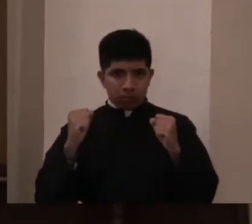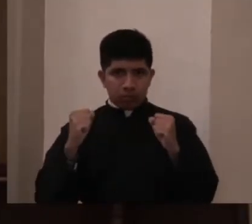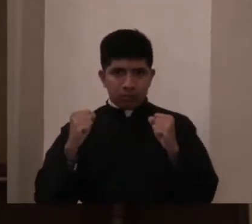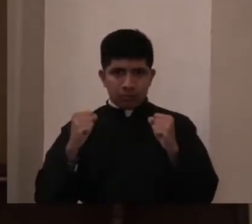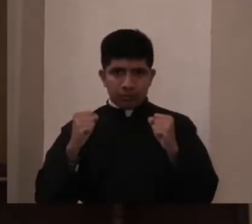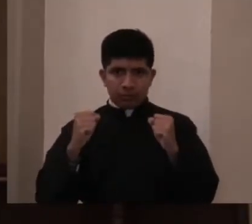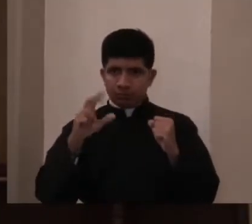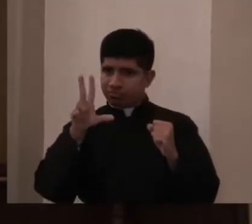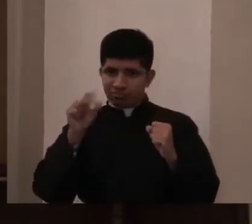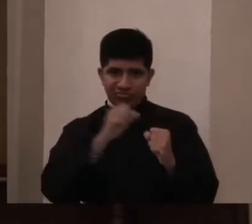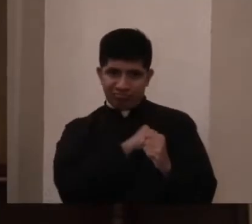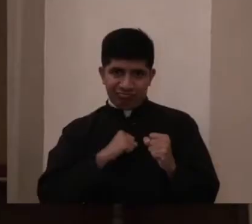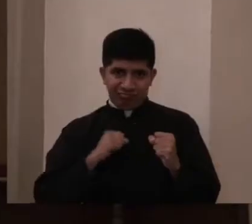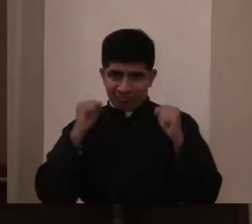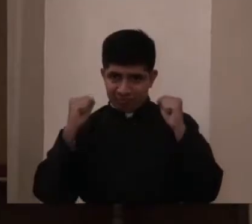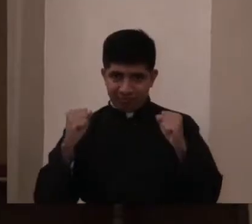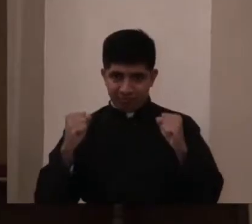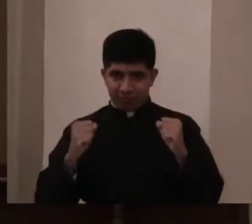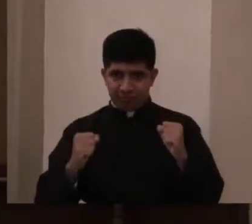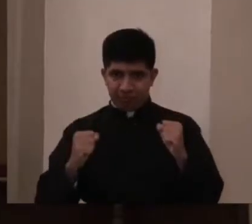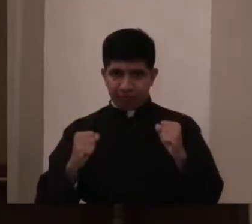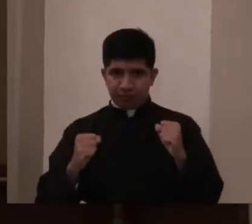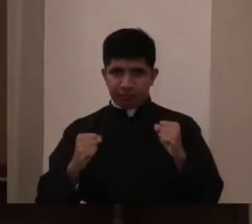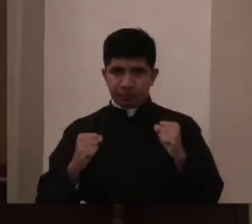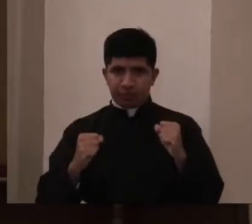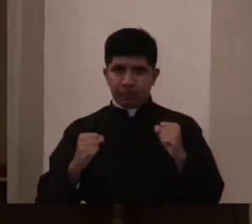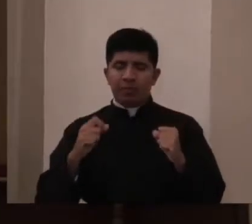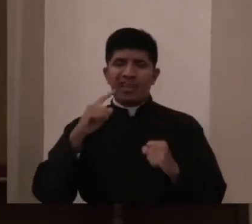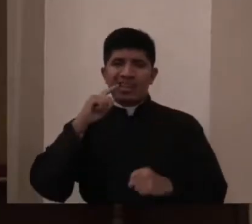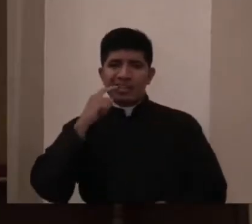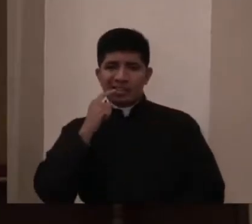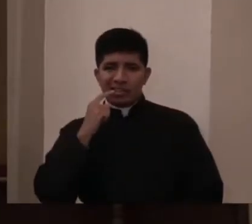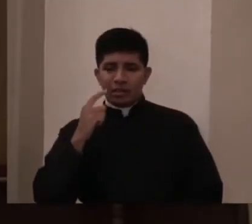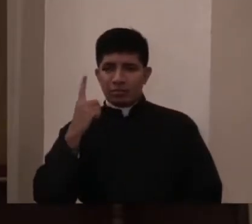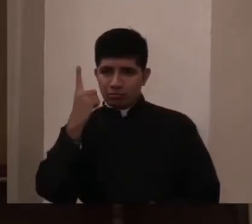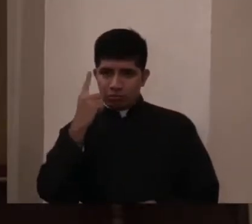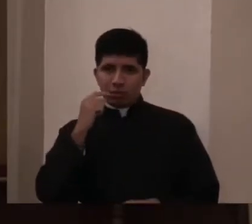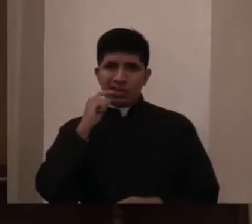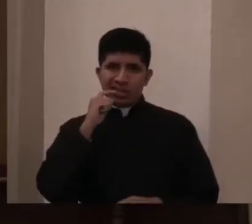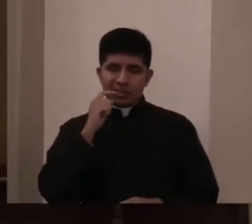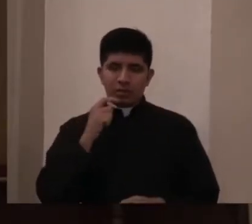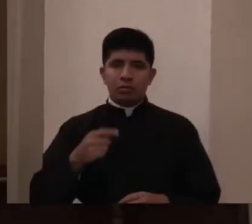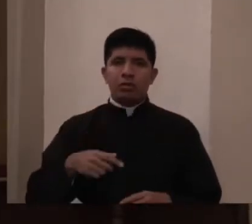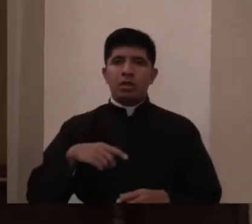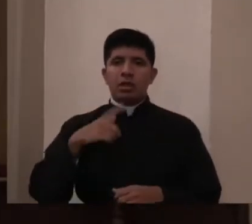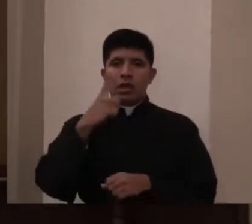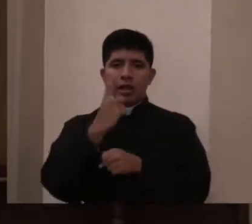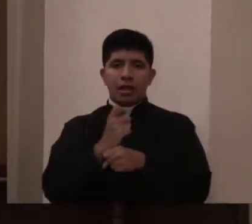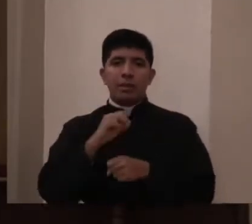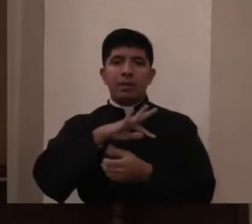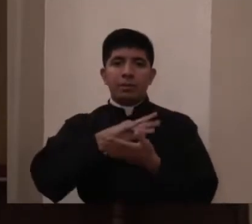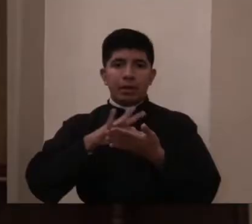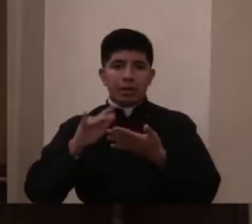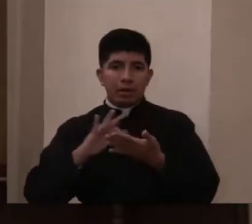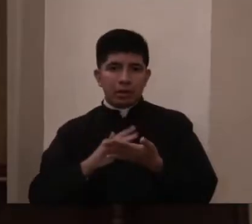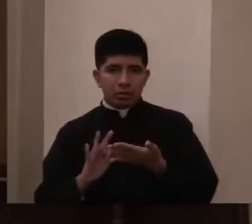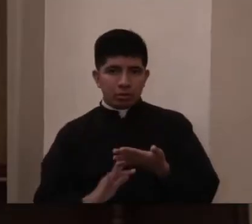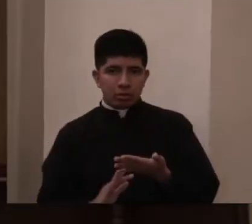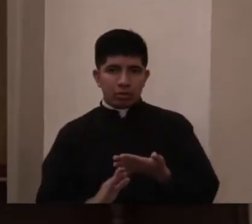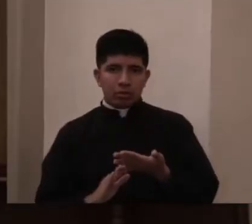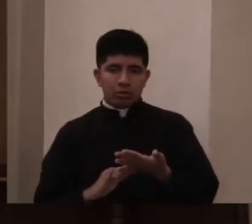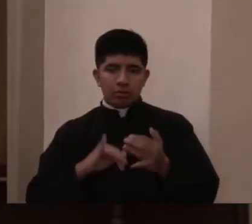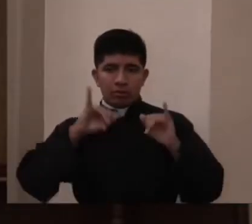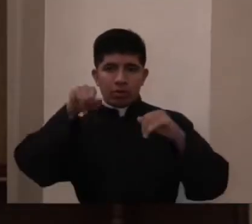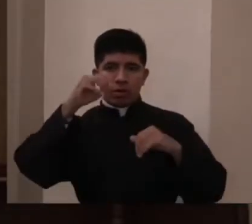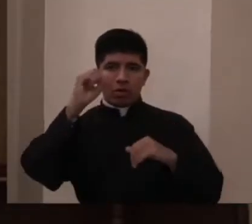En contra de los celos. Ya desde la primera lectura vemos cómo Josué se acerca con